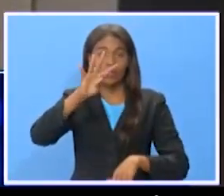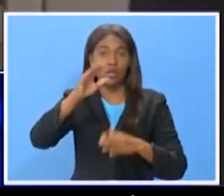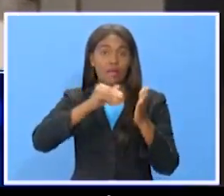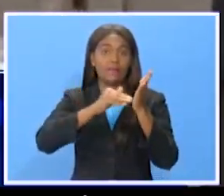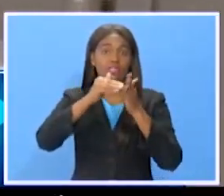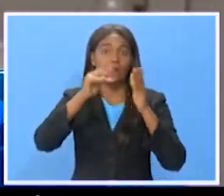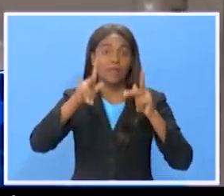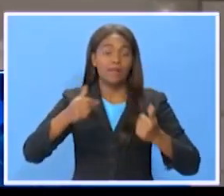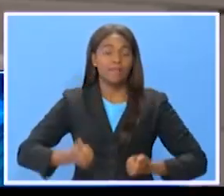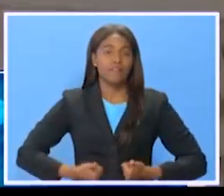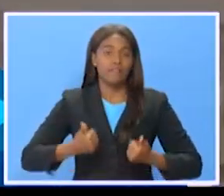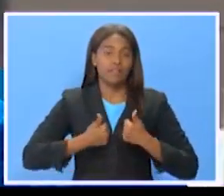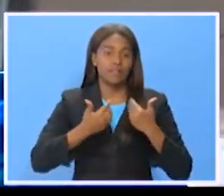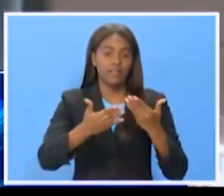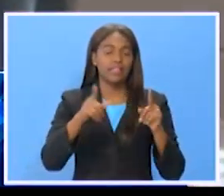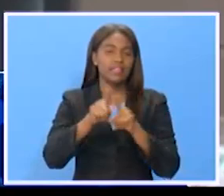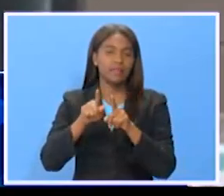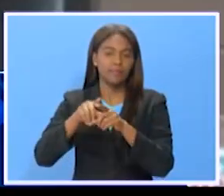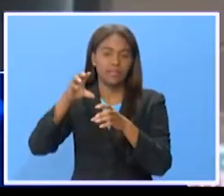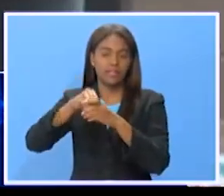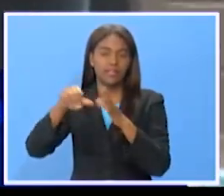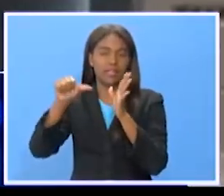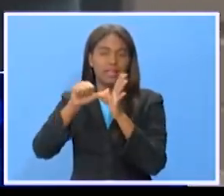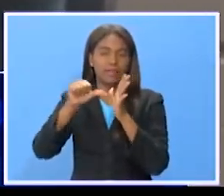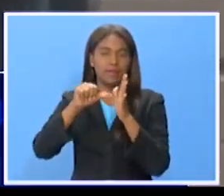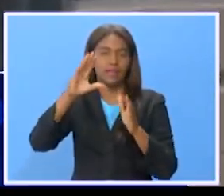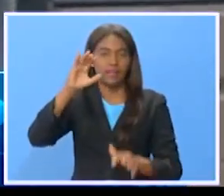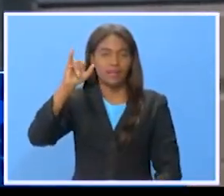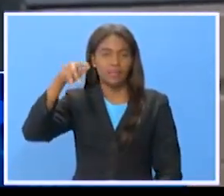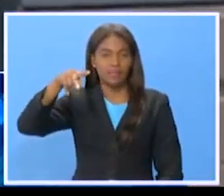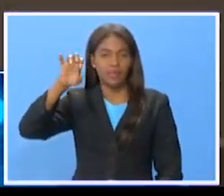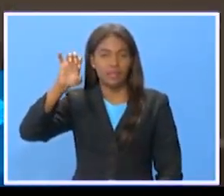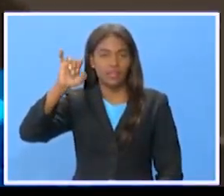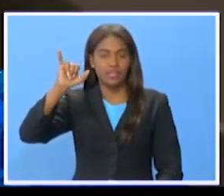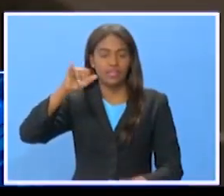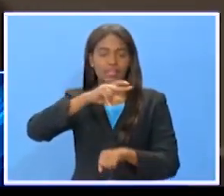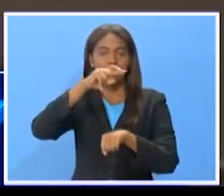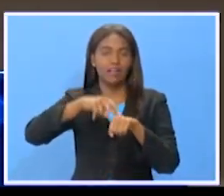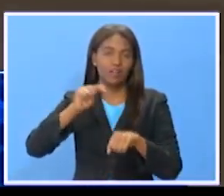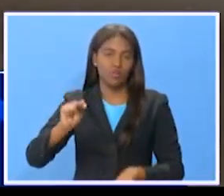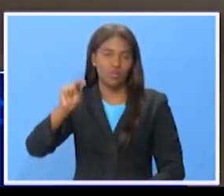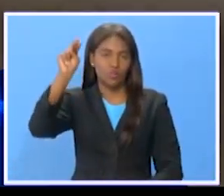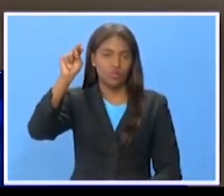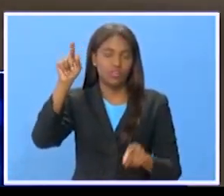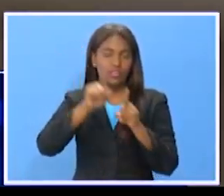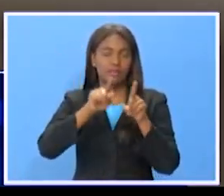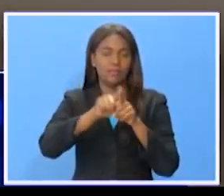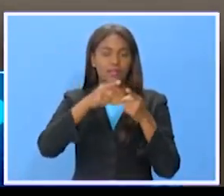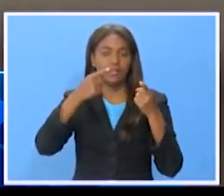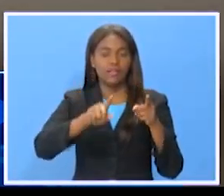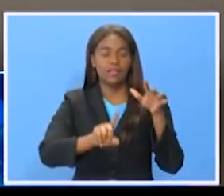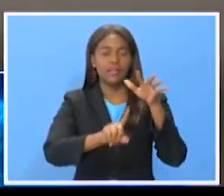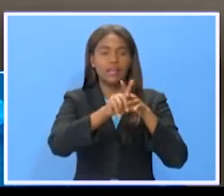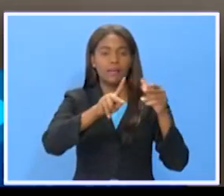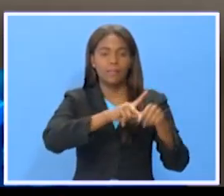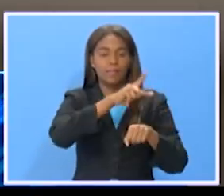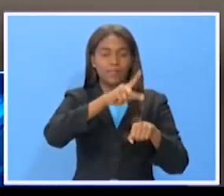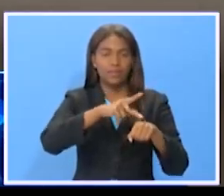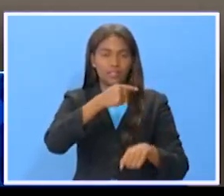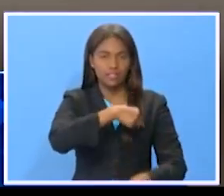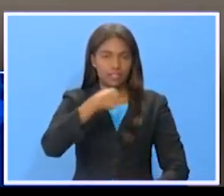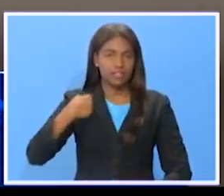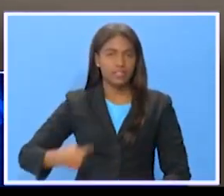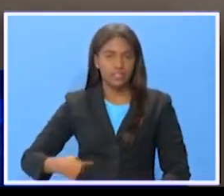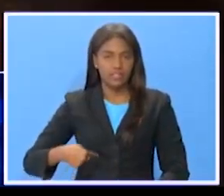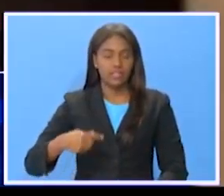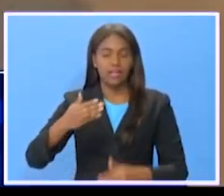de habitantes, incluyendo la capital Taipei, en el norte. También fue percibido en la provincia de Fujian, en China,